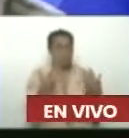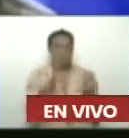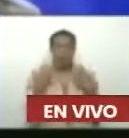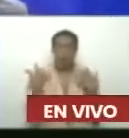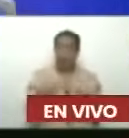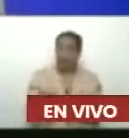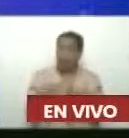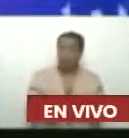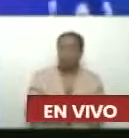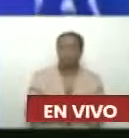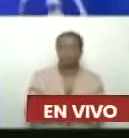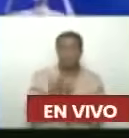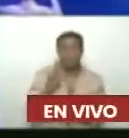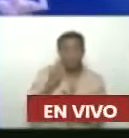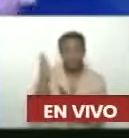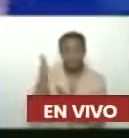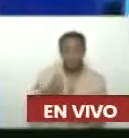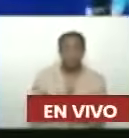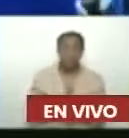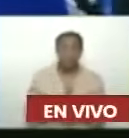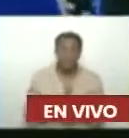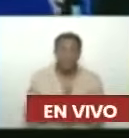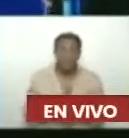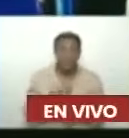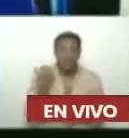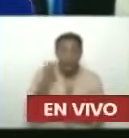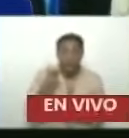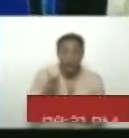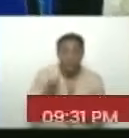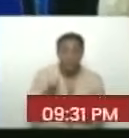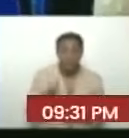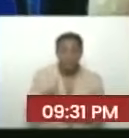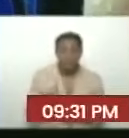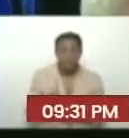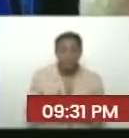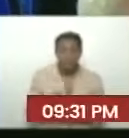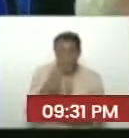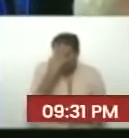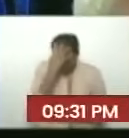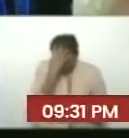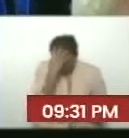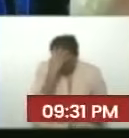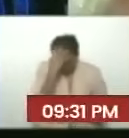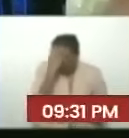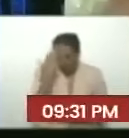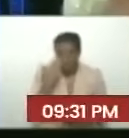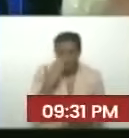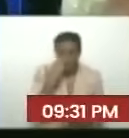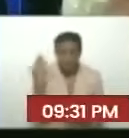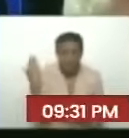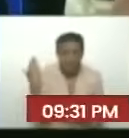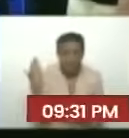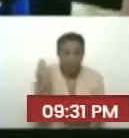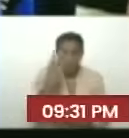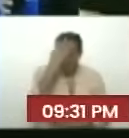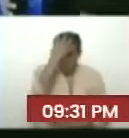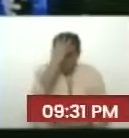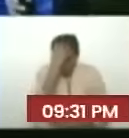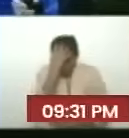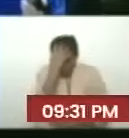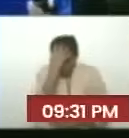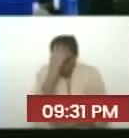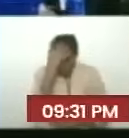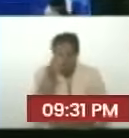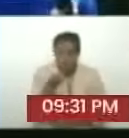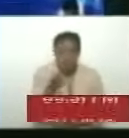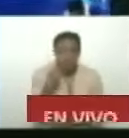ustedes aquí, aquí tienen al rey del pop. Miren su posición, Michael Jackson.